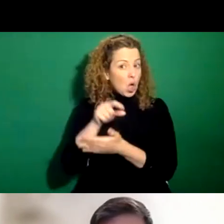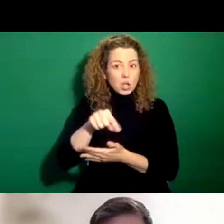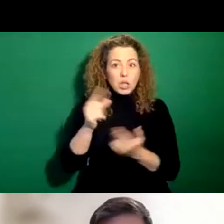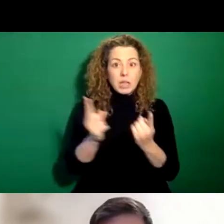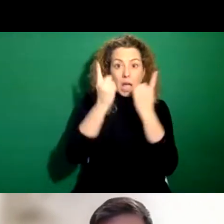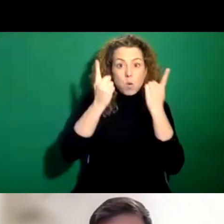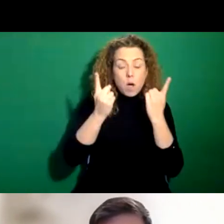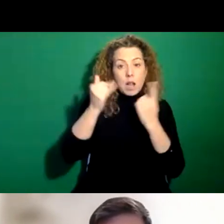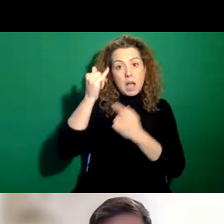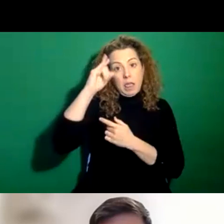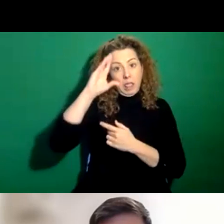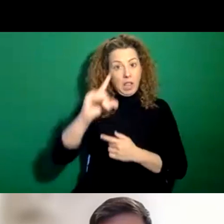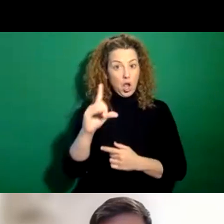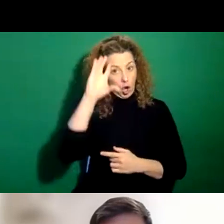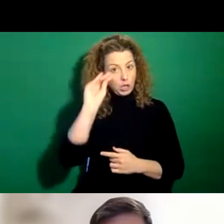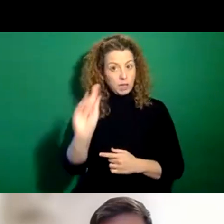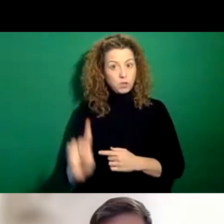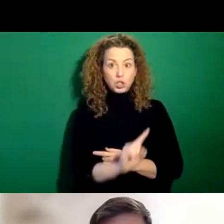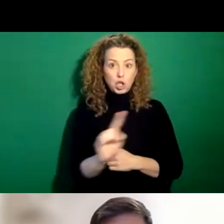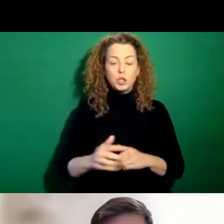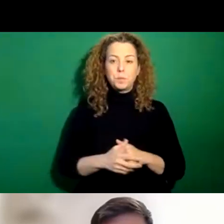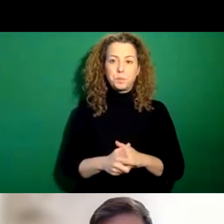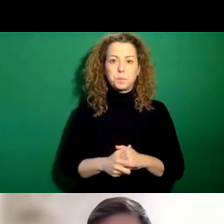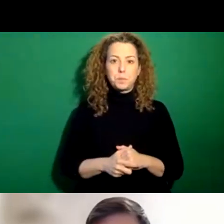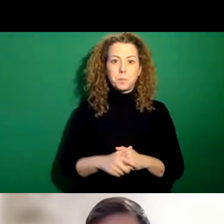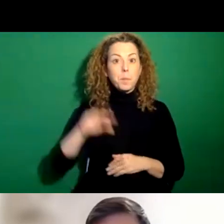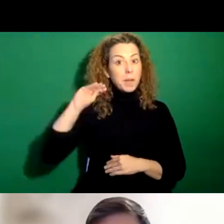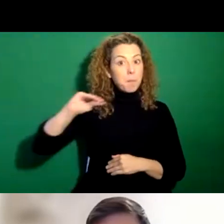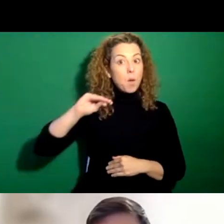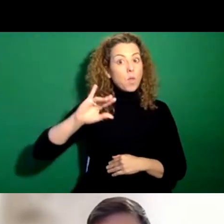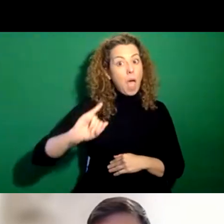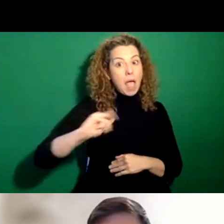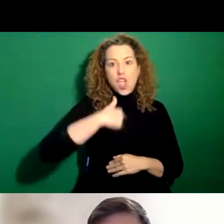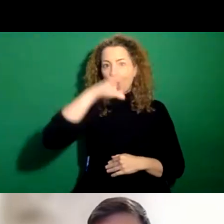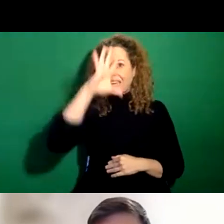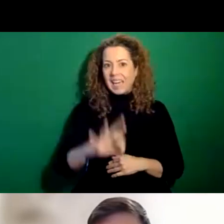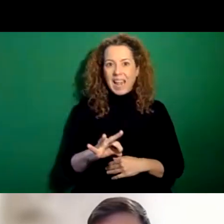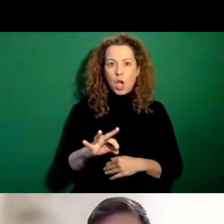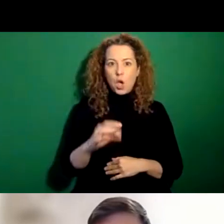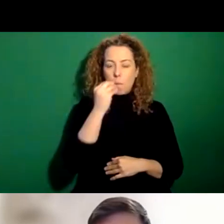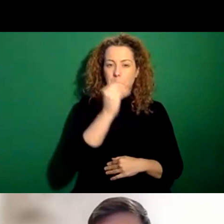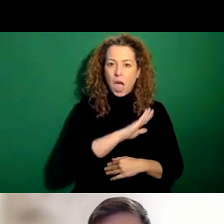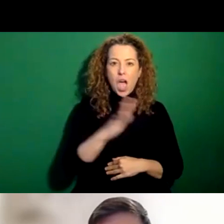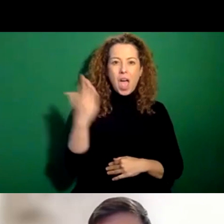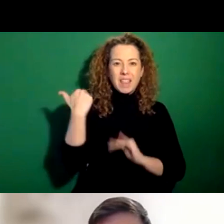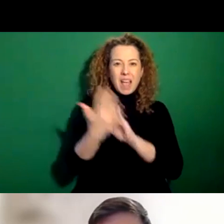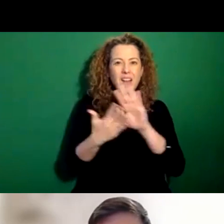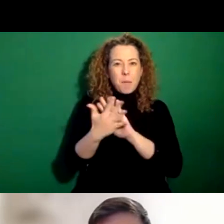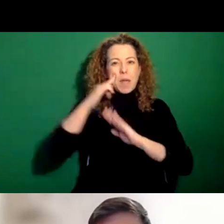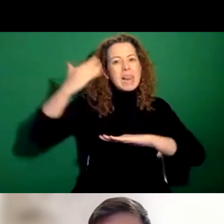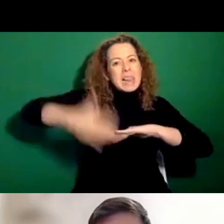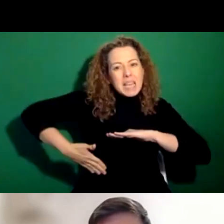deterioro cognitivo, ¿no? Entonces, bueno, hay preguntas y yo creo que sobre todo va en lo que hablábamos de dónde está el